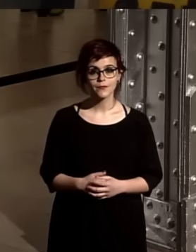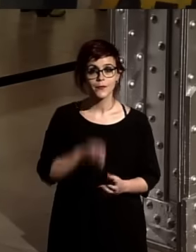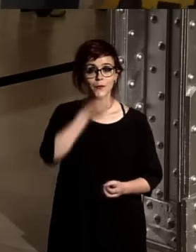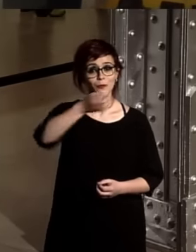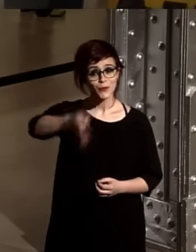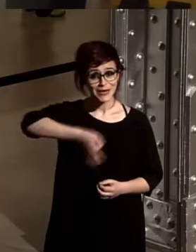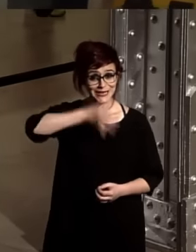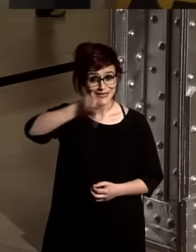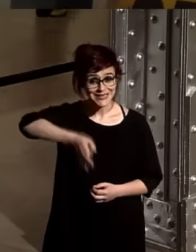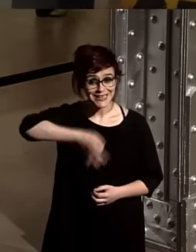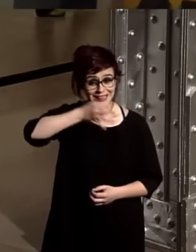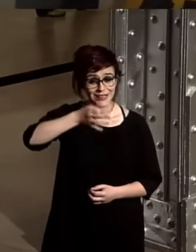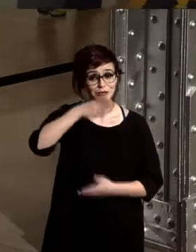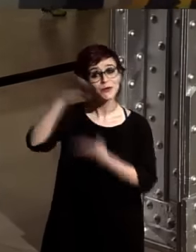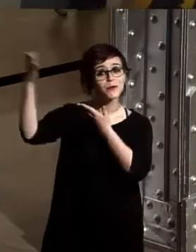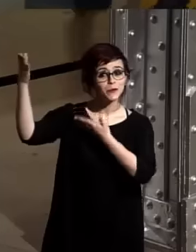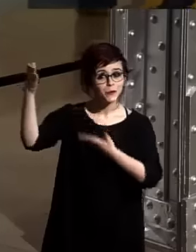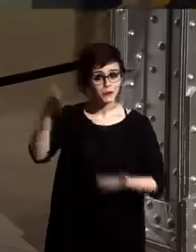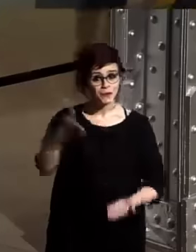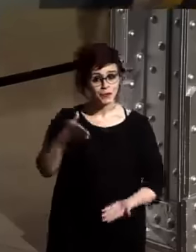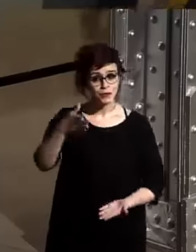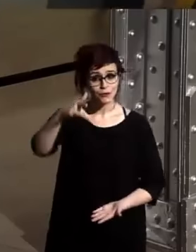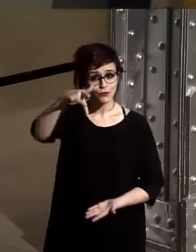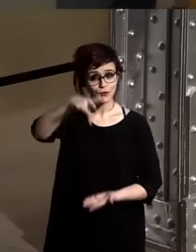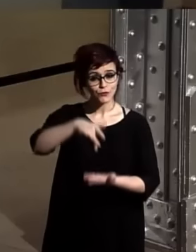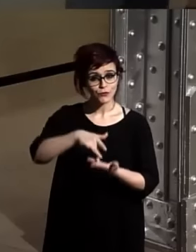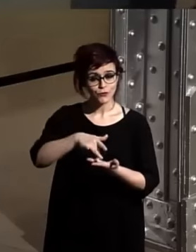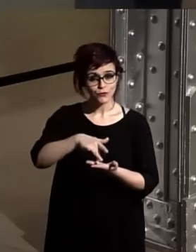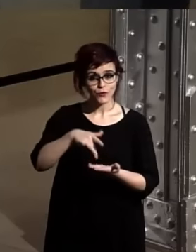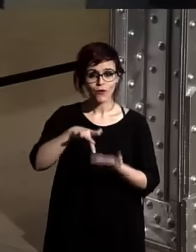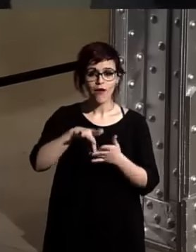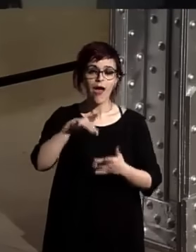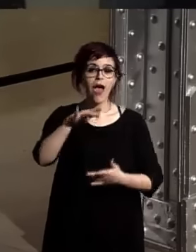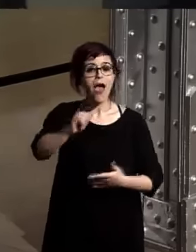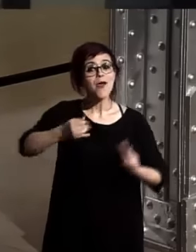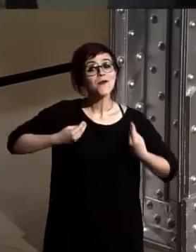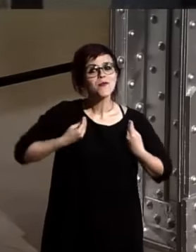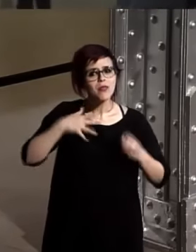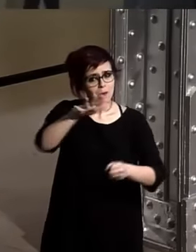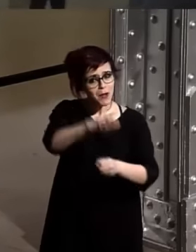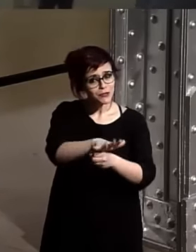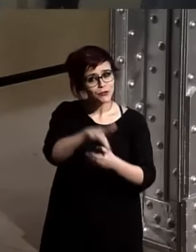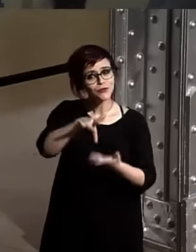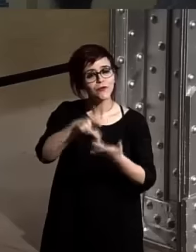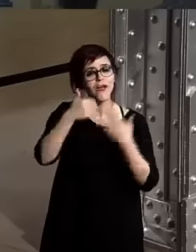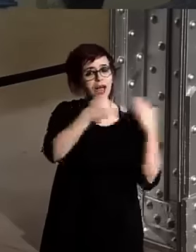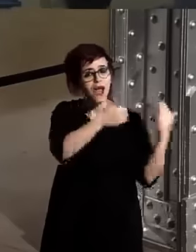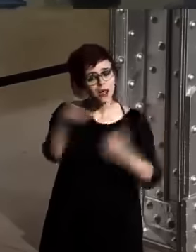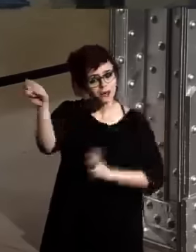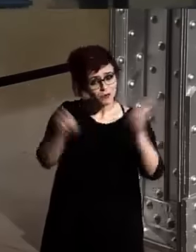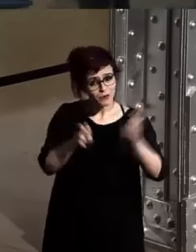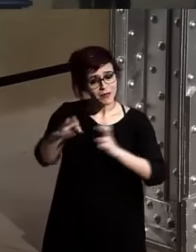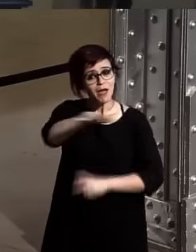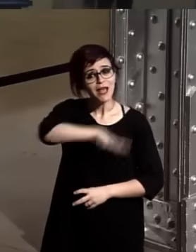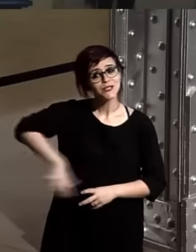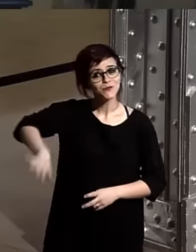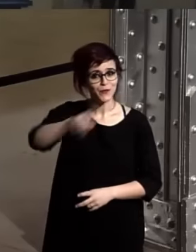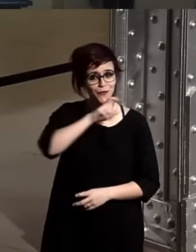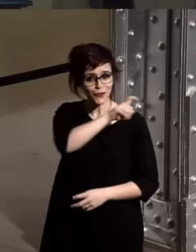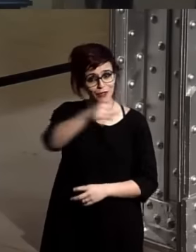Buenas tardes Bienvenidos a este vida en martes Muchas gracias por venir espacio fundación